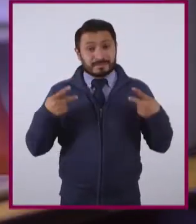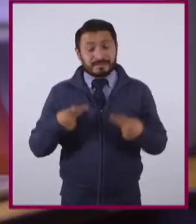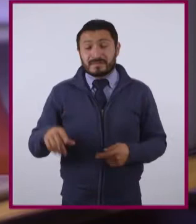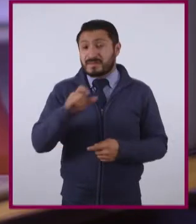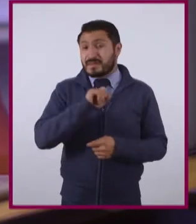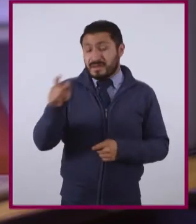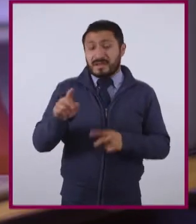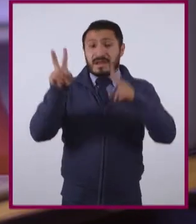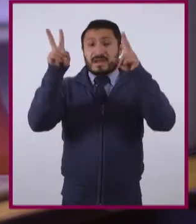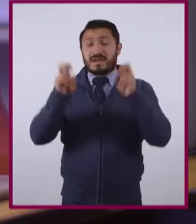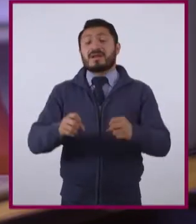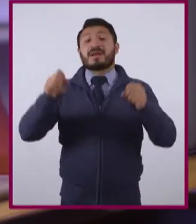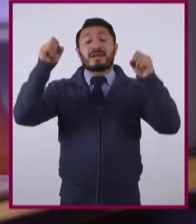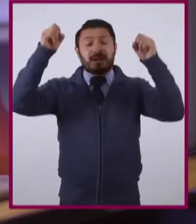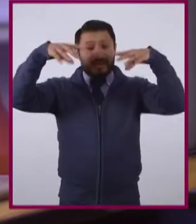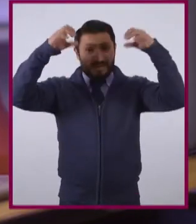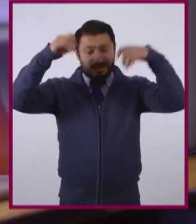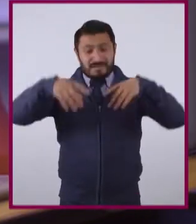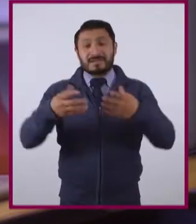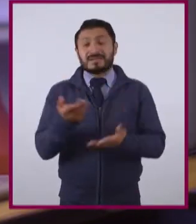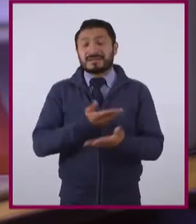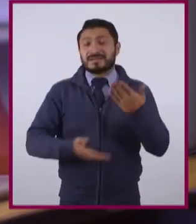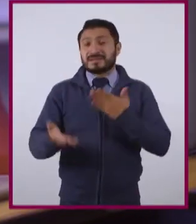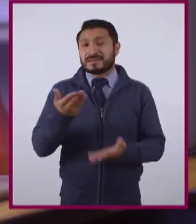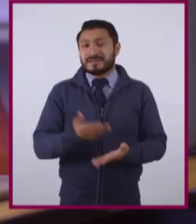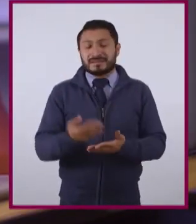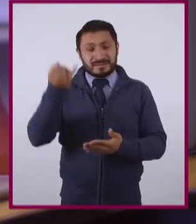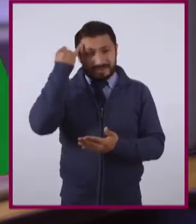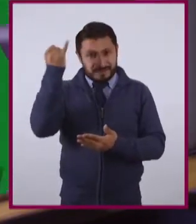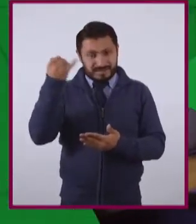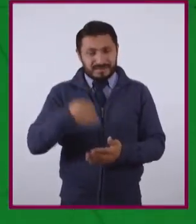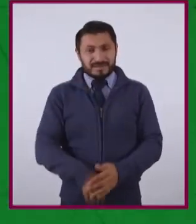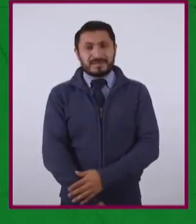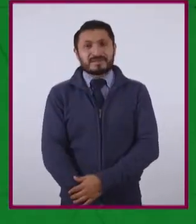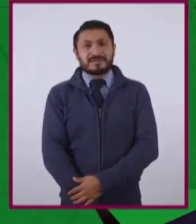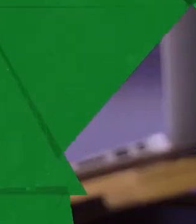sistema de captación de agua, nos platica más de estas alternativas.